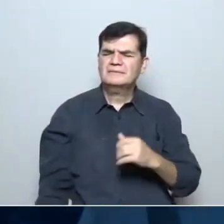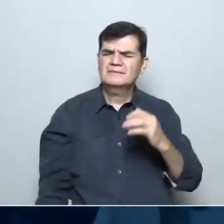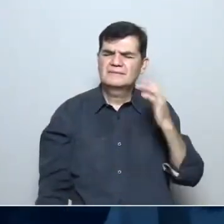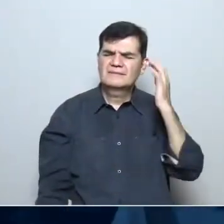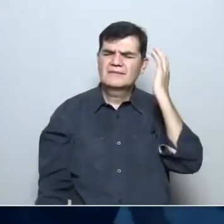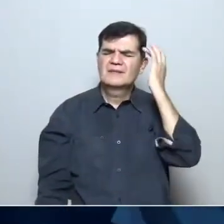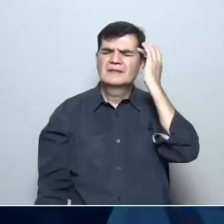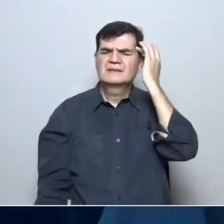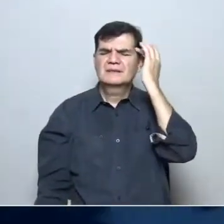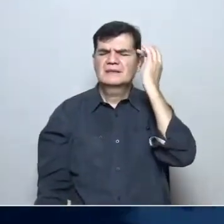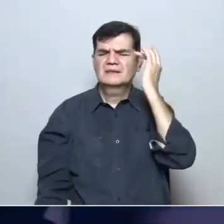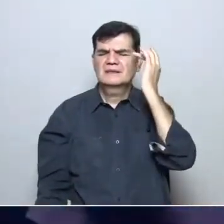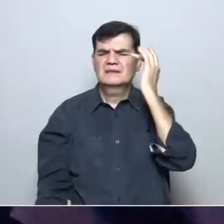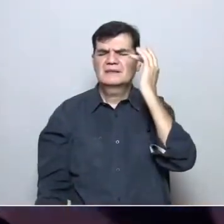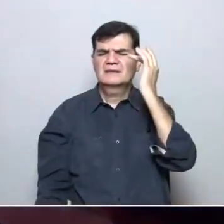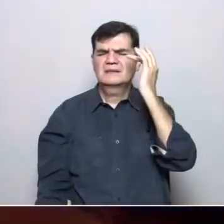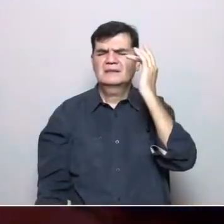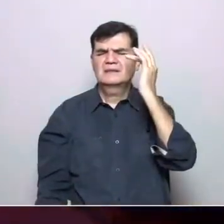Fuerte.